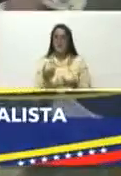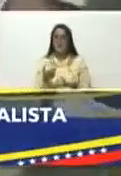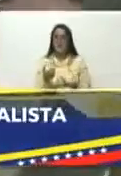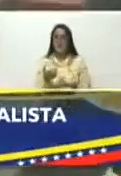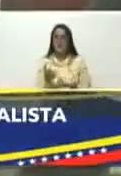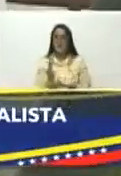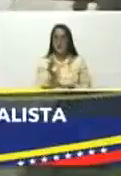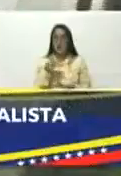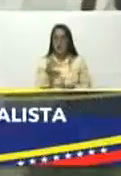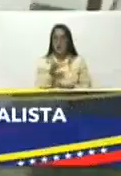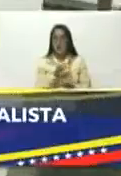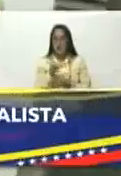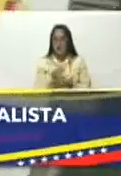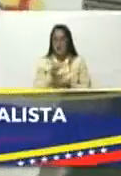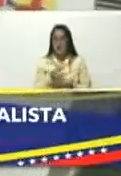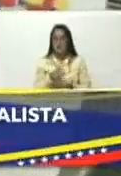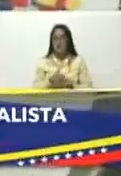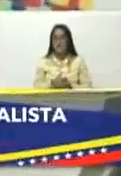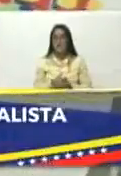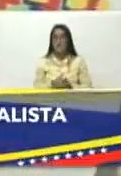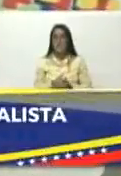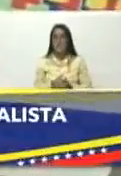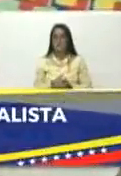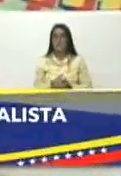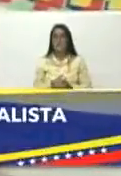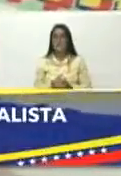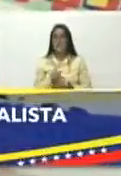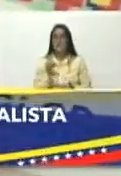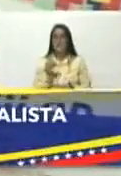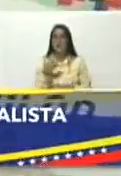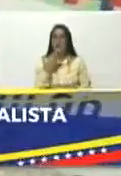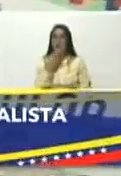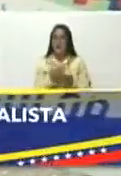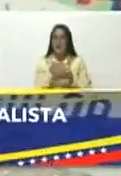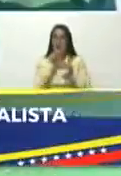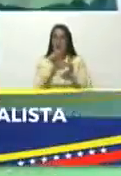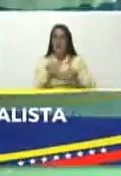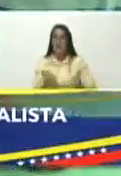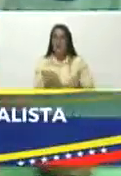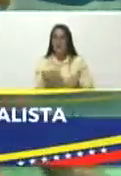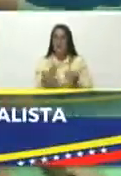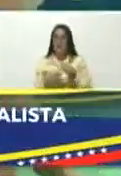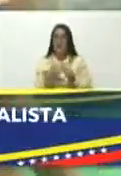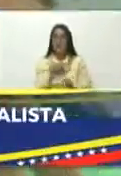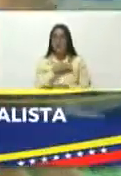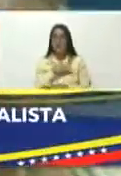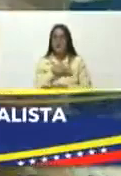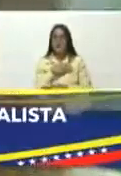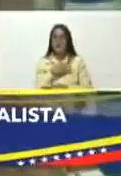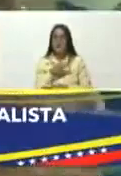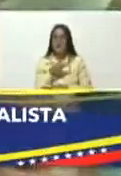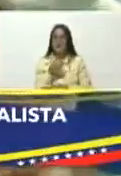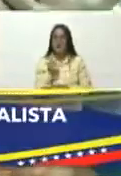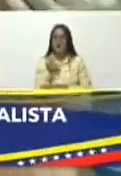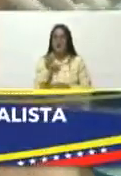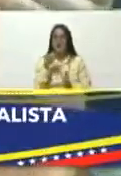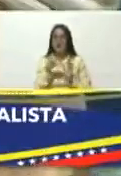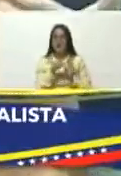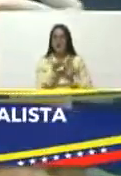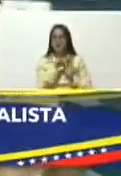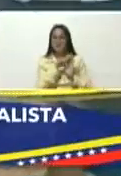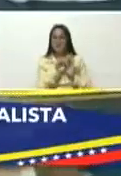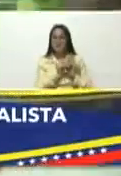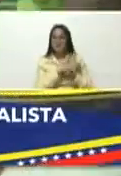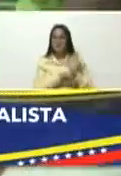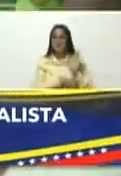desnutrición. Además de ello, presidente, gracias a esta bendición a la base de Misiones, contamos dentro de la base de Misiones